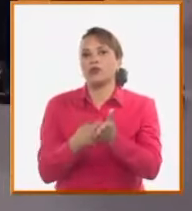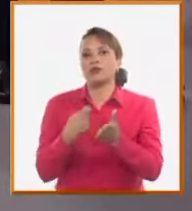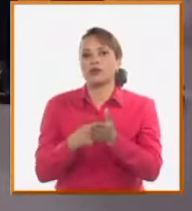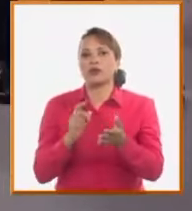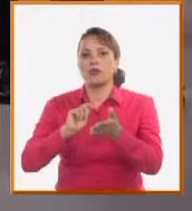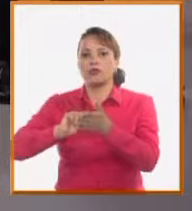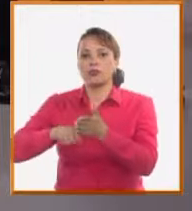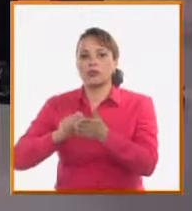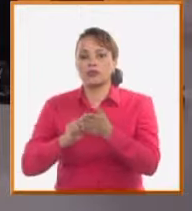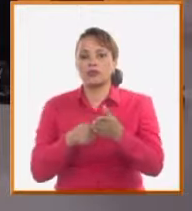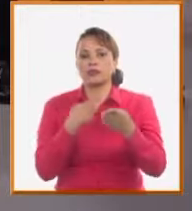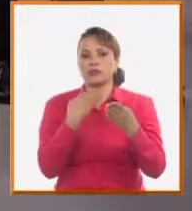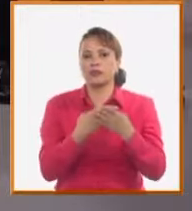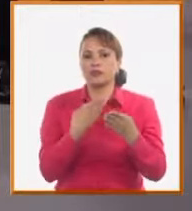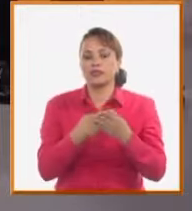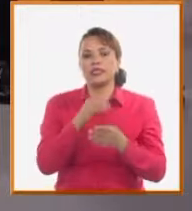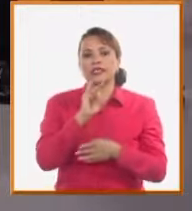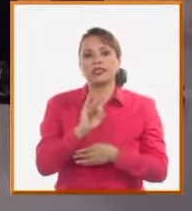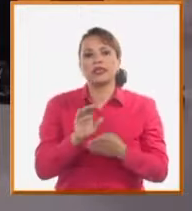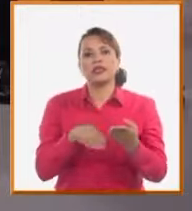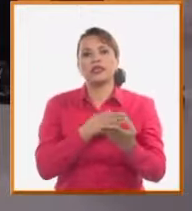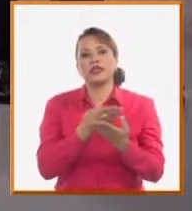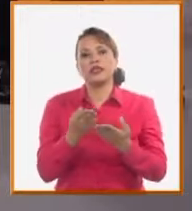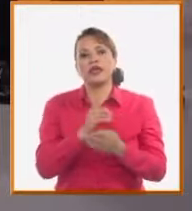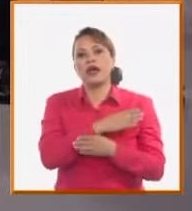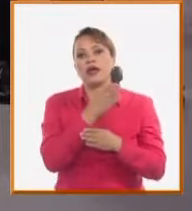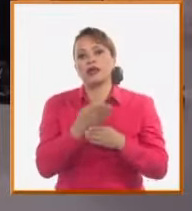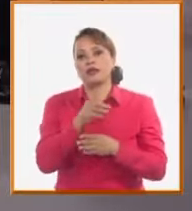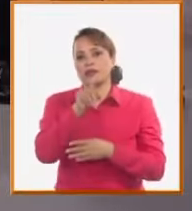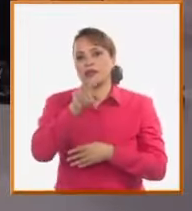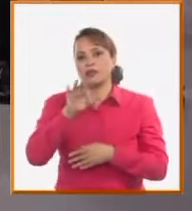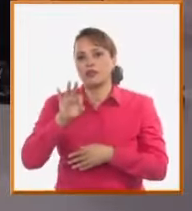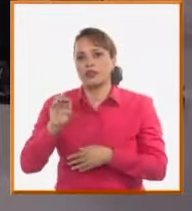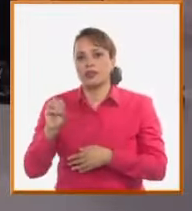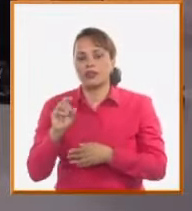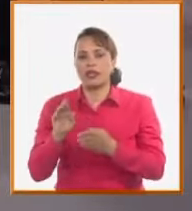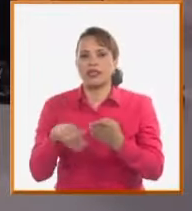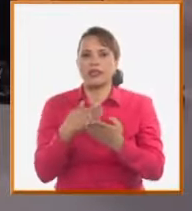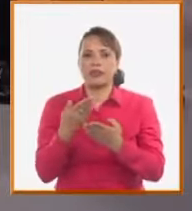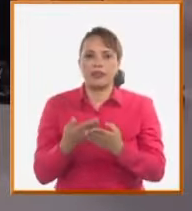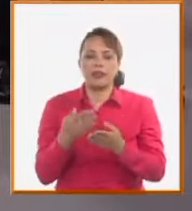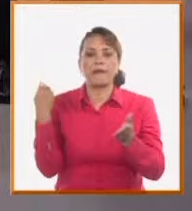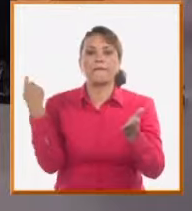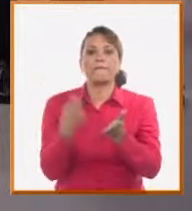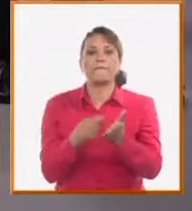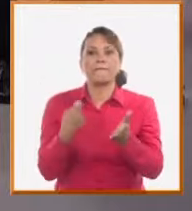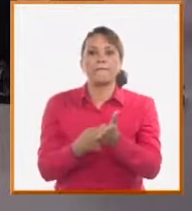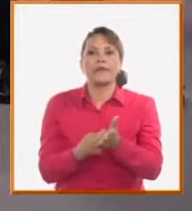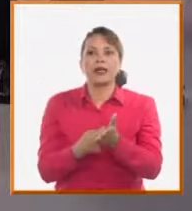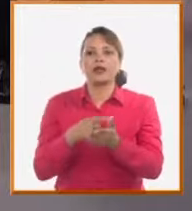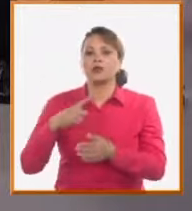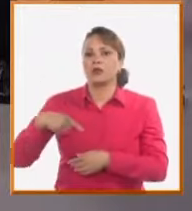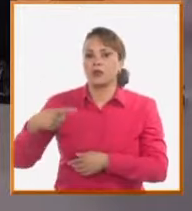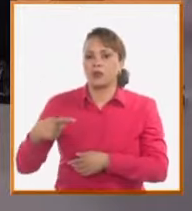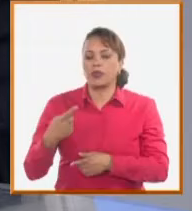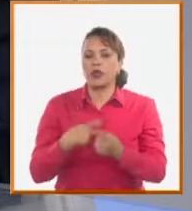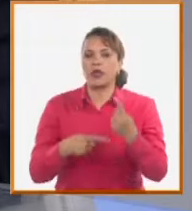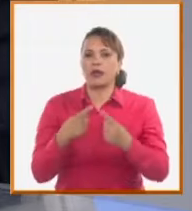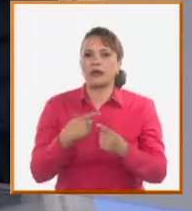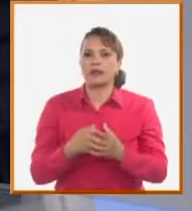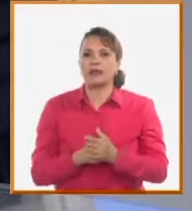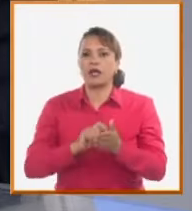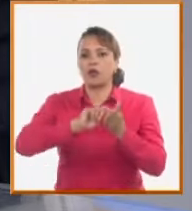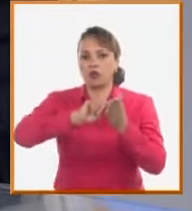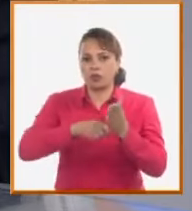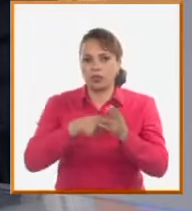aseguradora desde 7 días hasta 180 días. Y se paga una renta diaria, la contratada, la